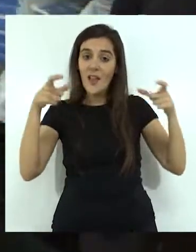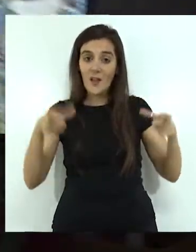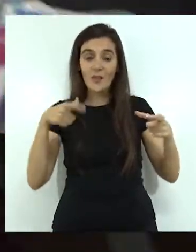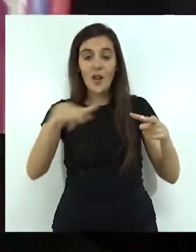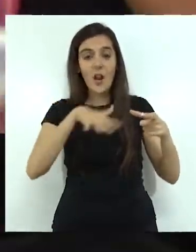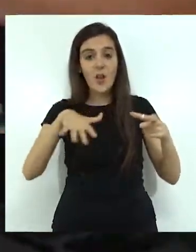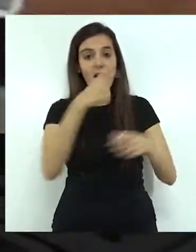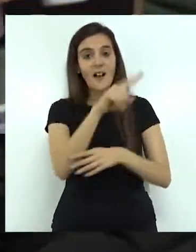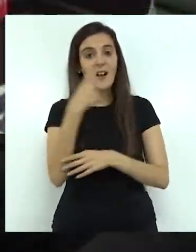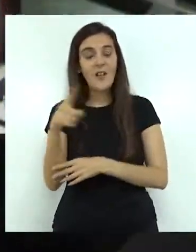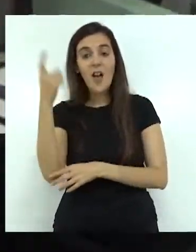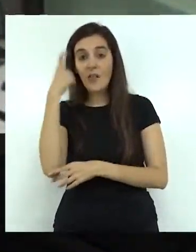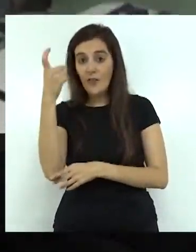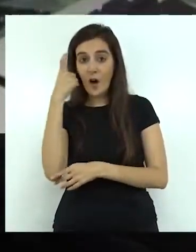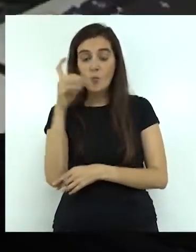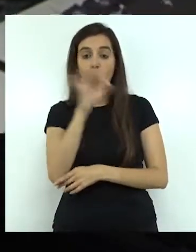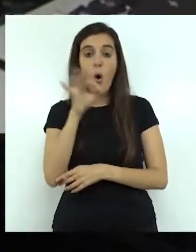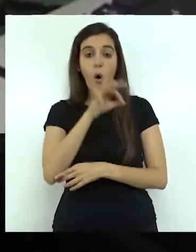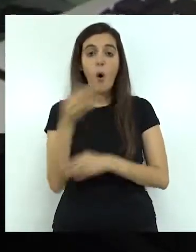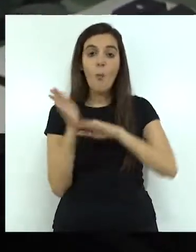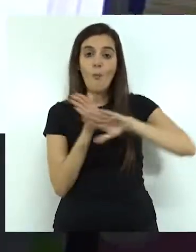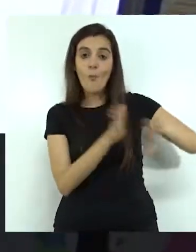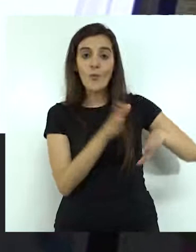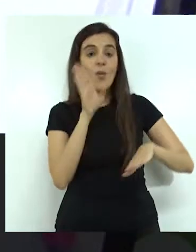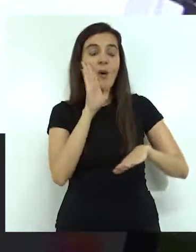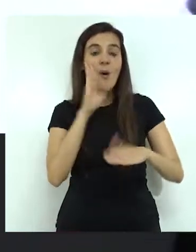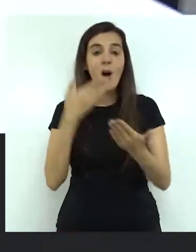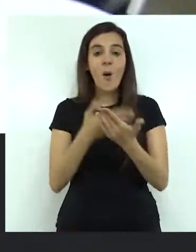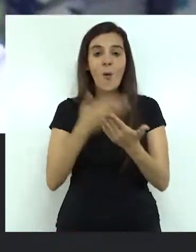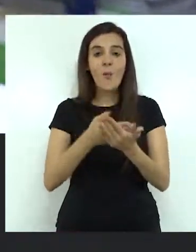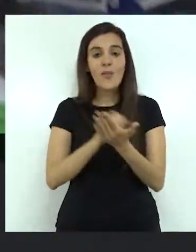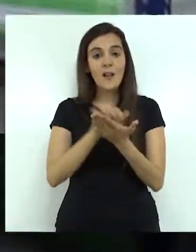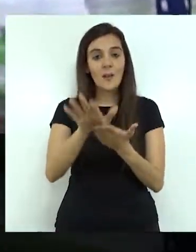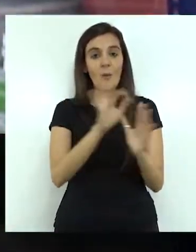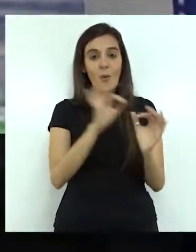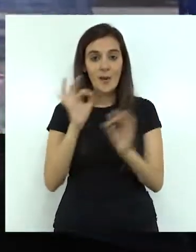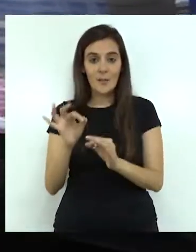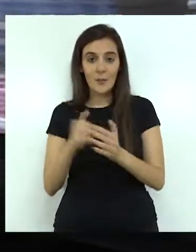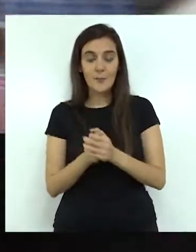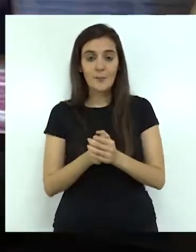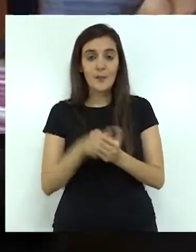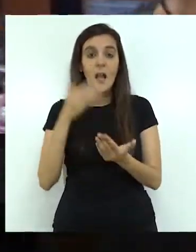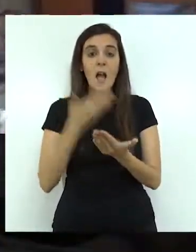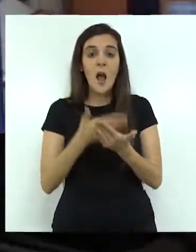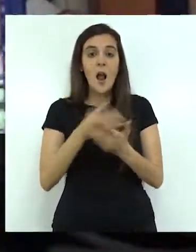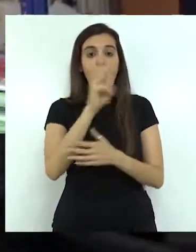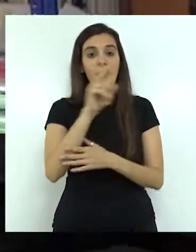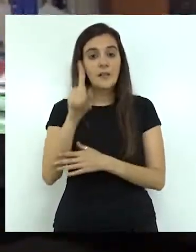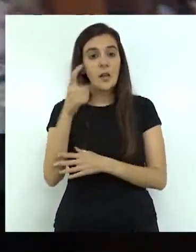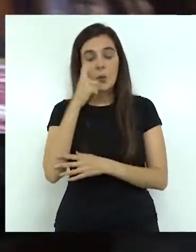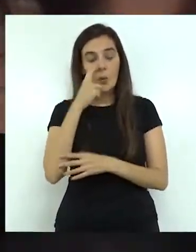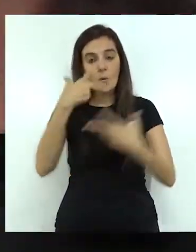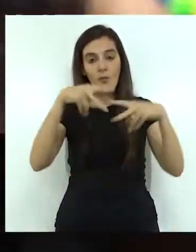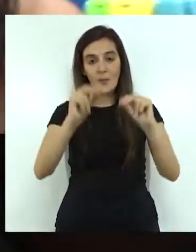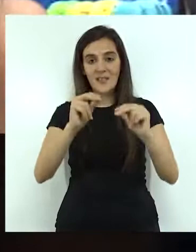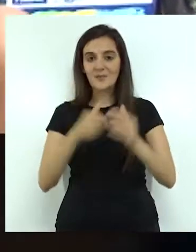o para renunciar expresamente a este programa de gratuidad de libros el plazo expira el 30 de junio en el caso de